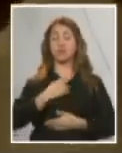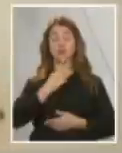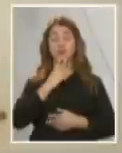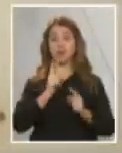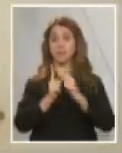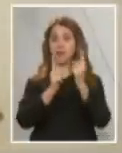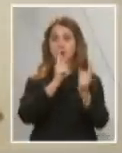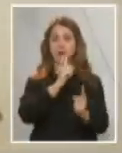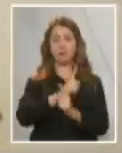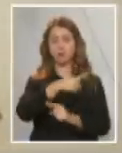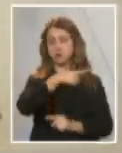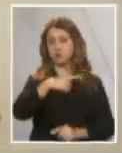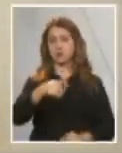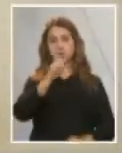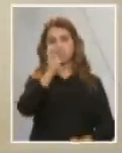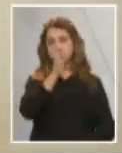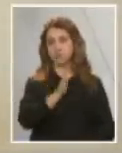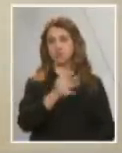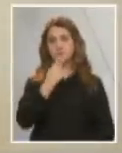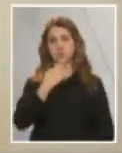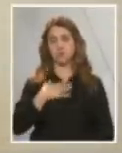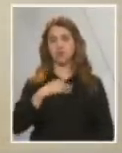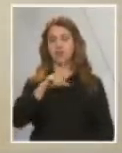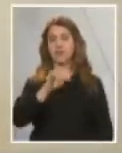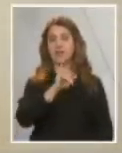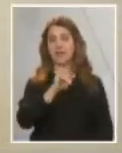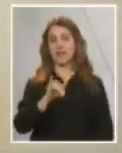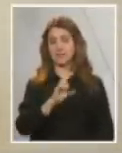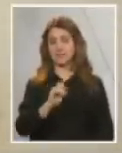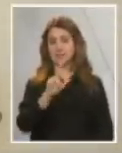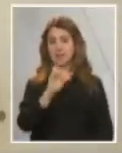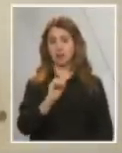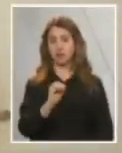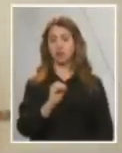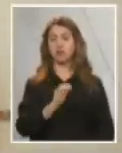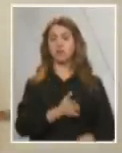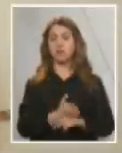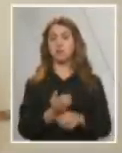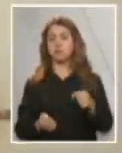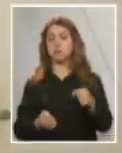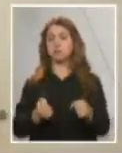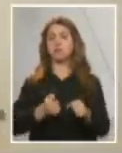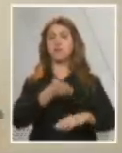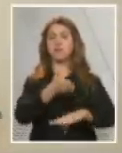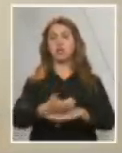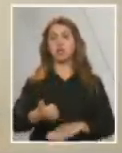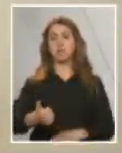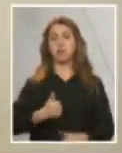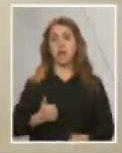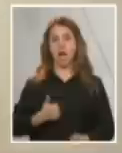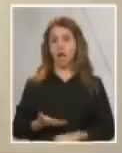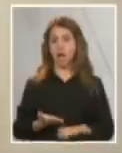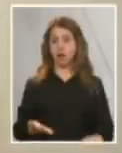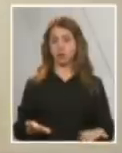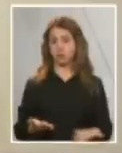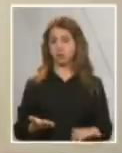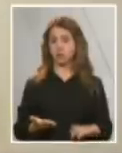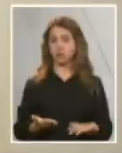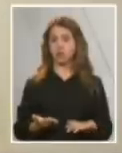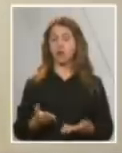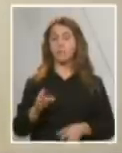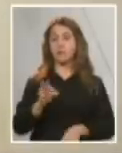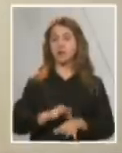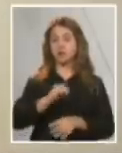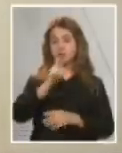cambió 100% el kit Lázaro. ¿Por qué? Porque ahora llego más temprano, a los controles